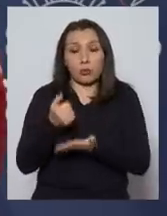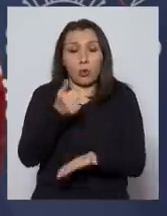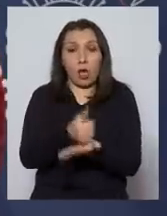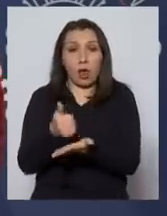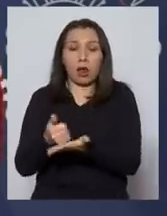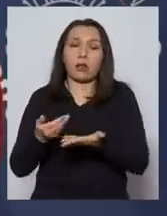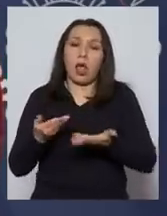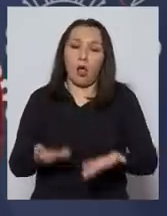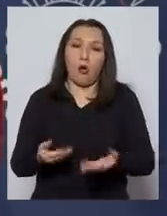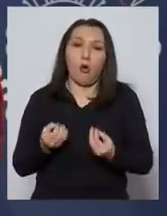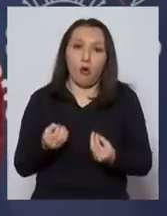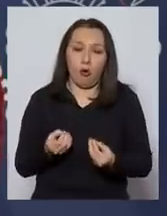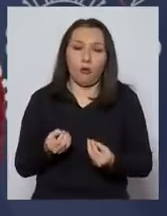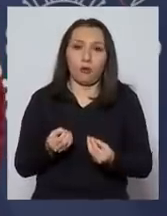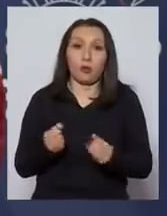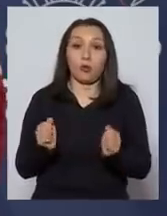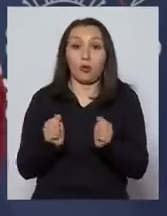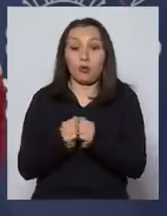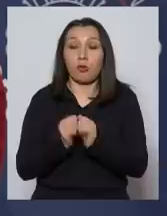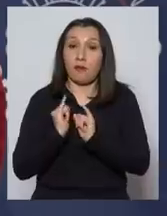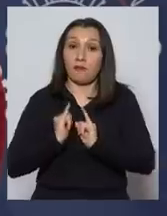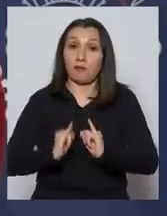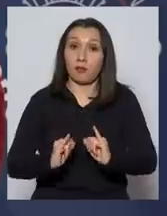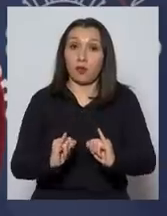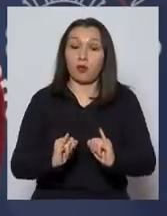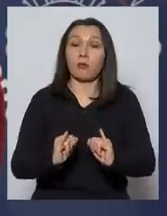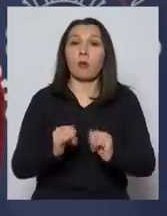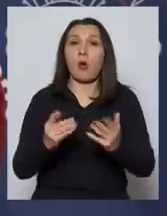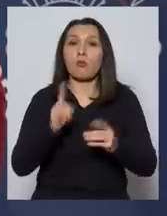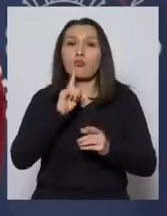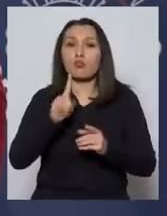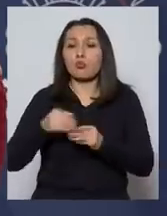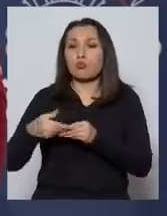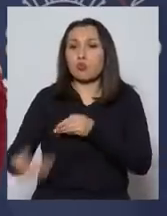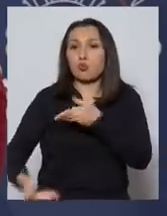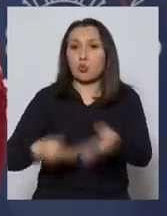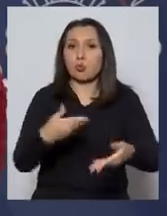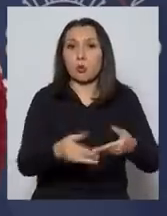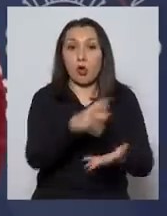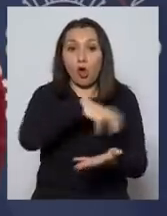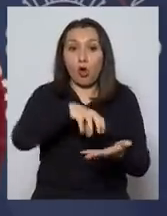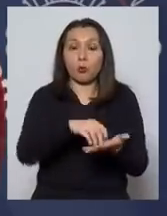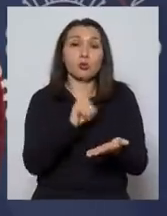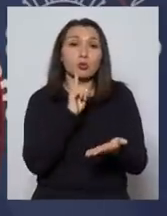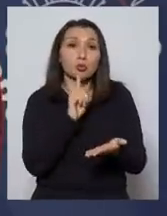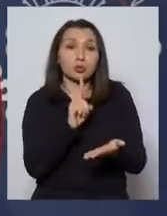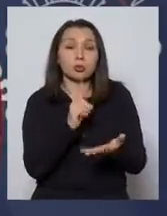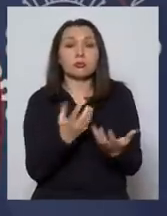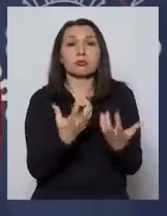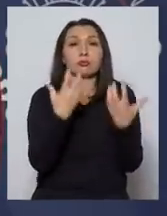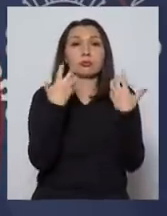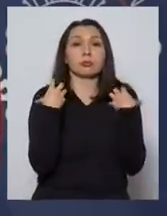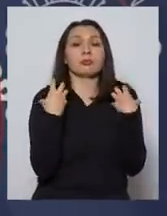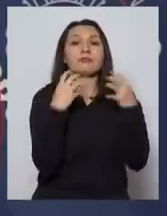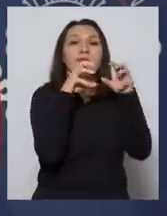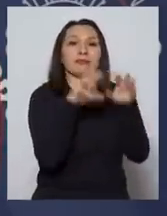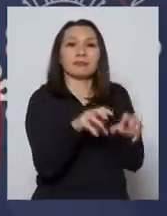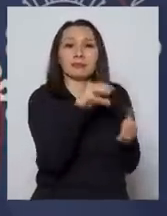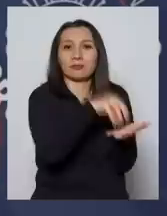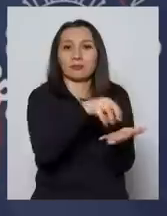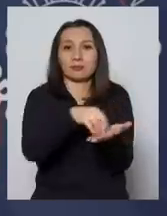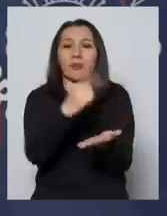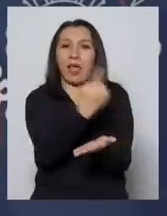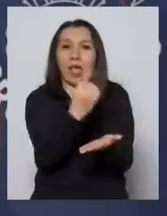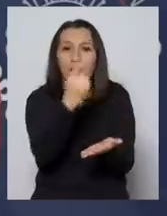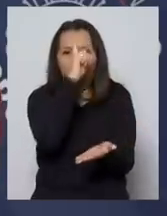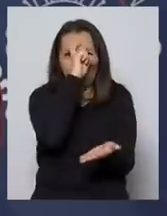ahora, obviamente, con la entrega de la información acerca de los contagiados que las comunas tienen en cuanto a sus inscritos en cada